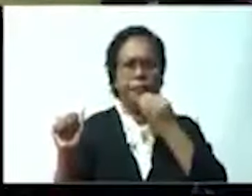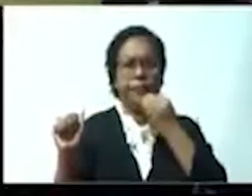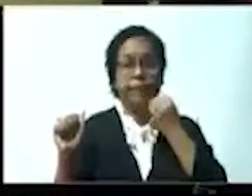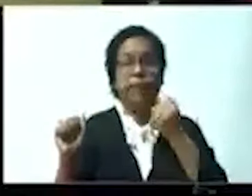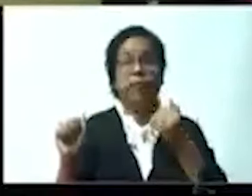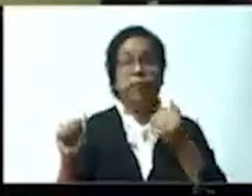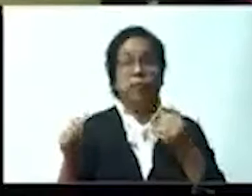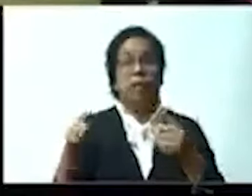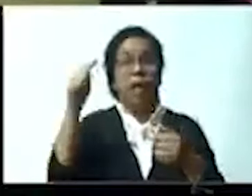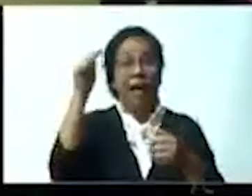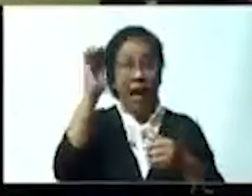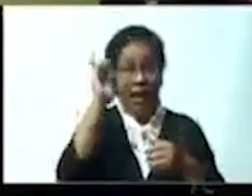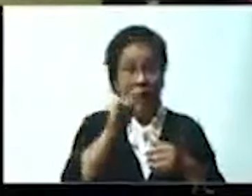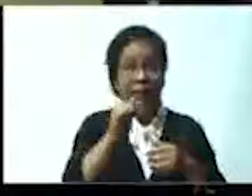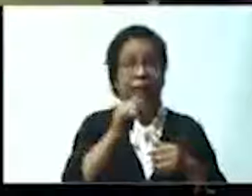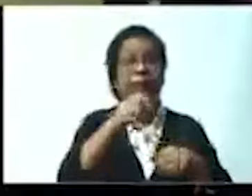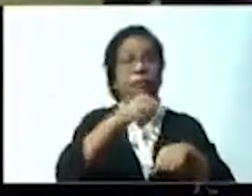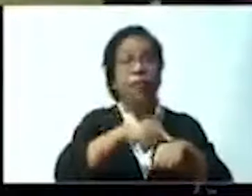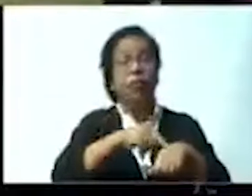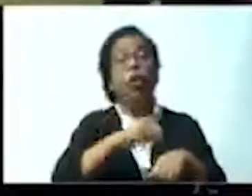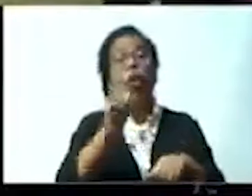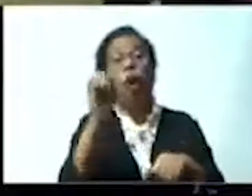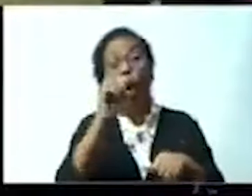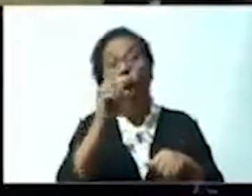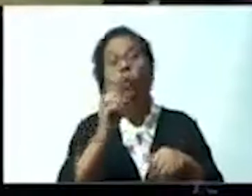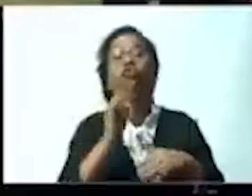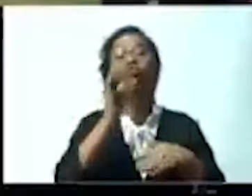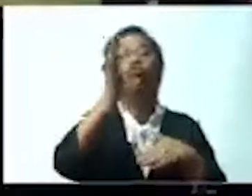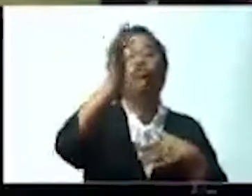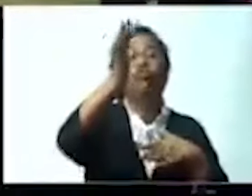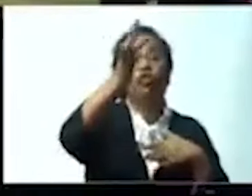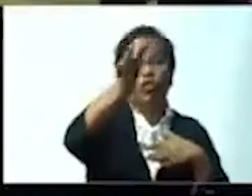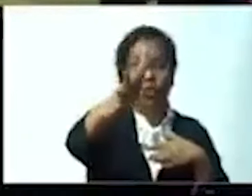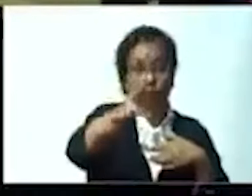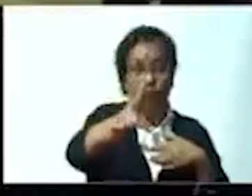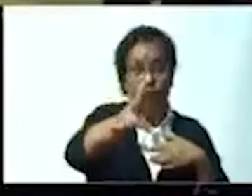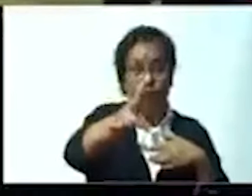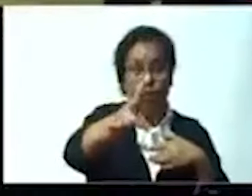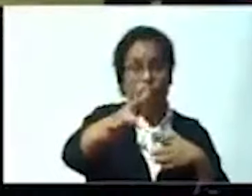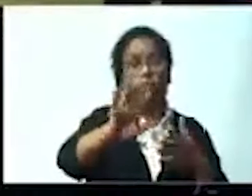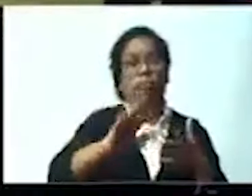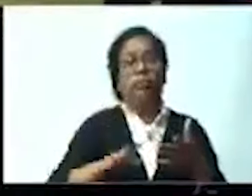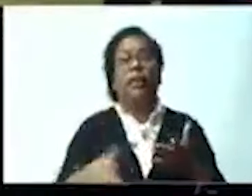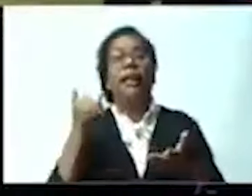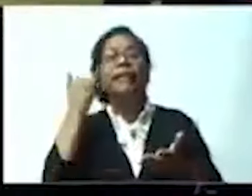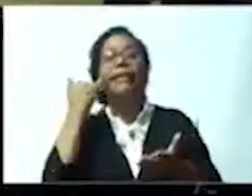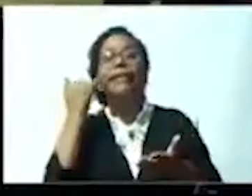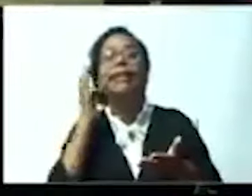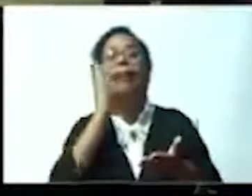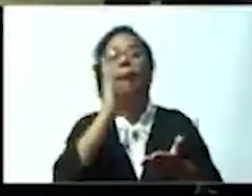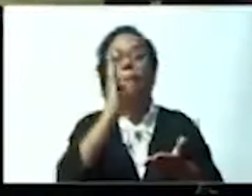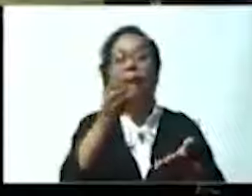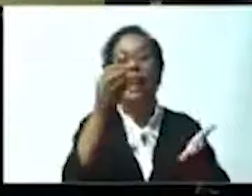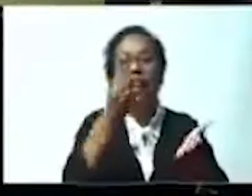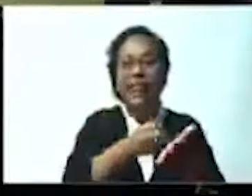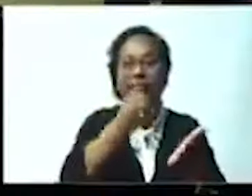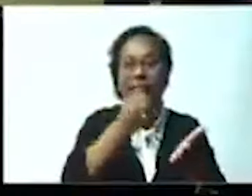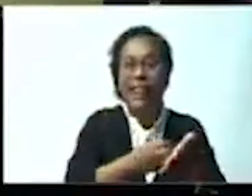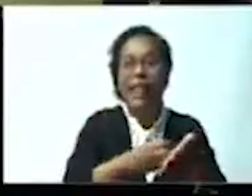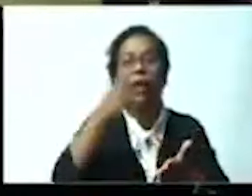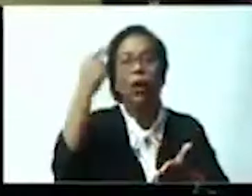el futuro, incluyendo la transferencia de fondos al exterior, repatriación de capitales, entre cuentas de